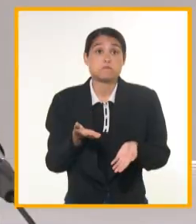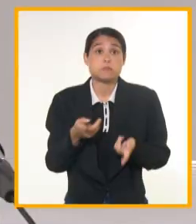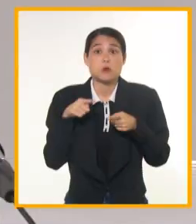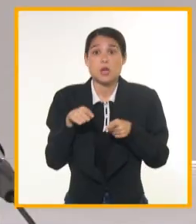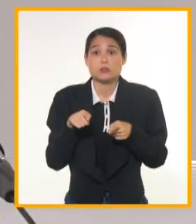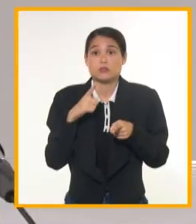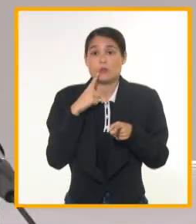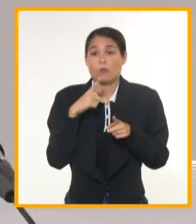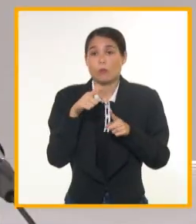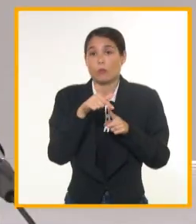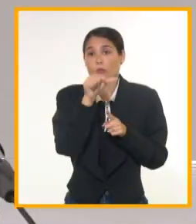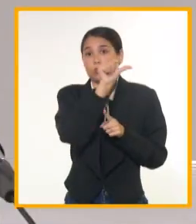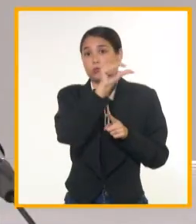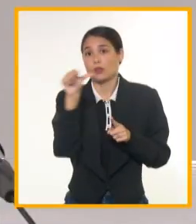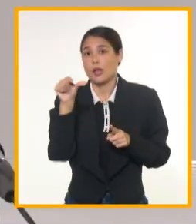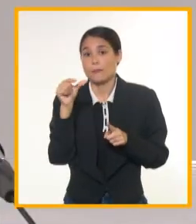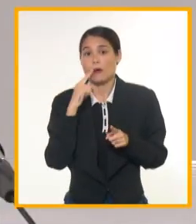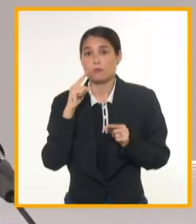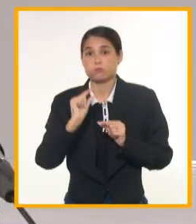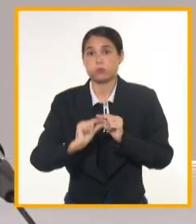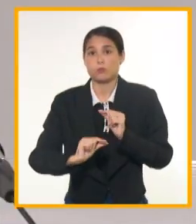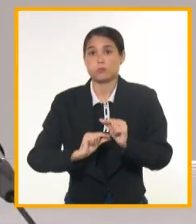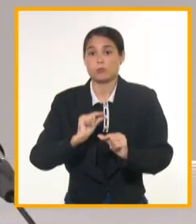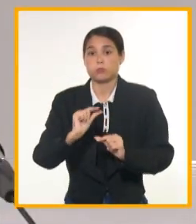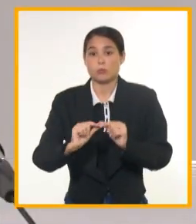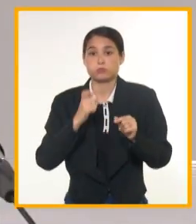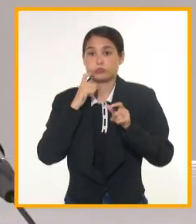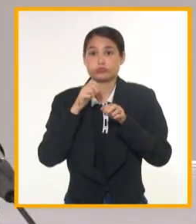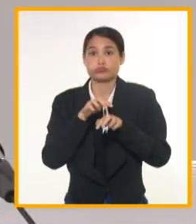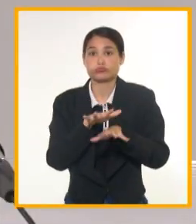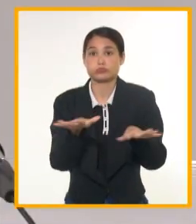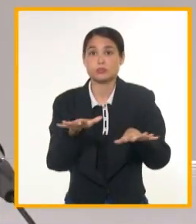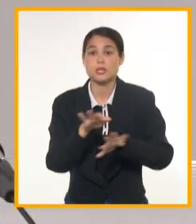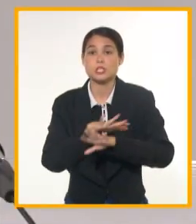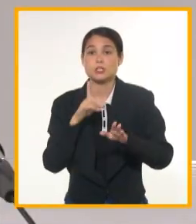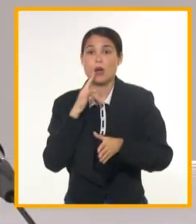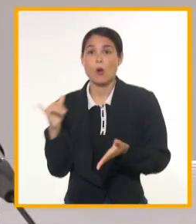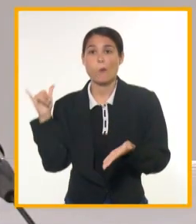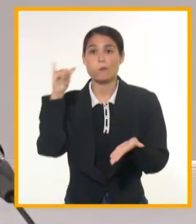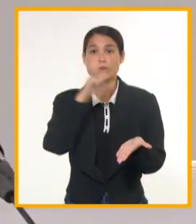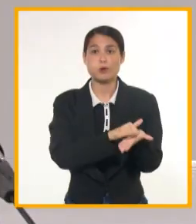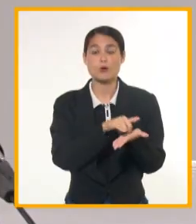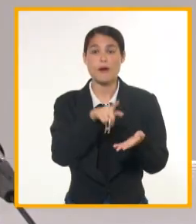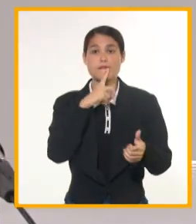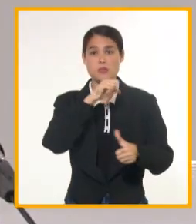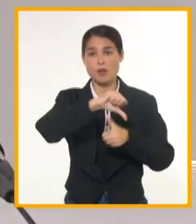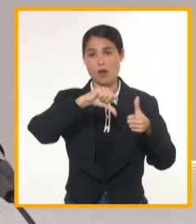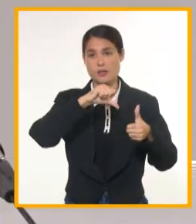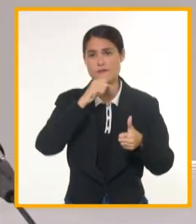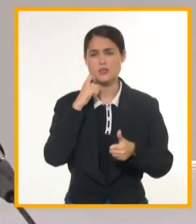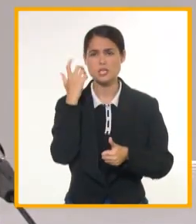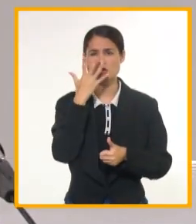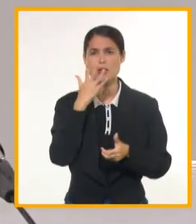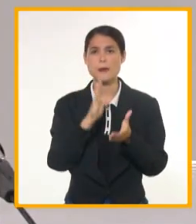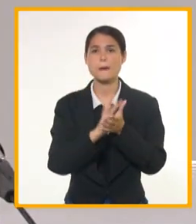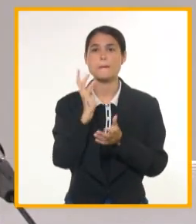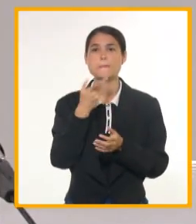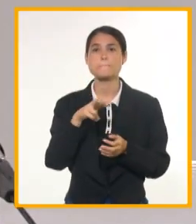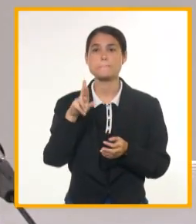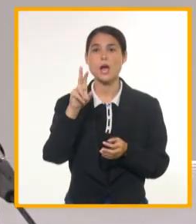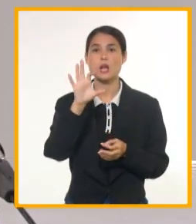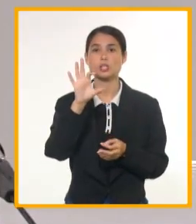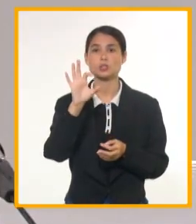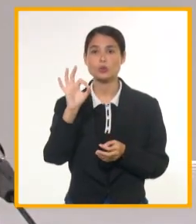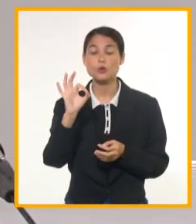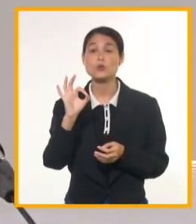transcurrido, que ha trascendido después de esta gira de Marco Rubio por el Caribe, y creo que es suficiente. Creo